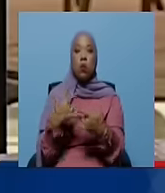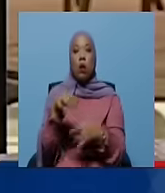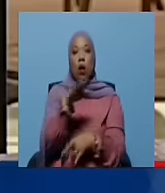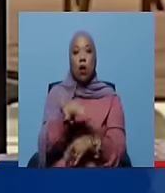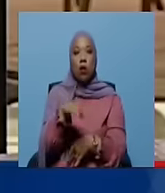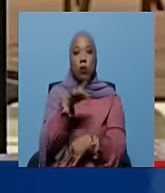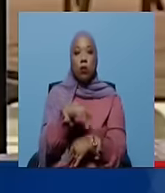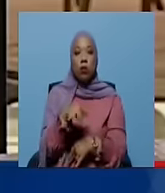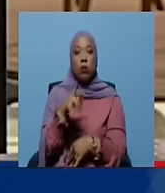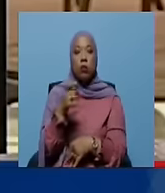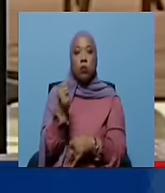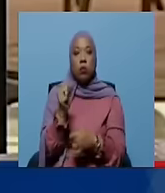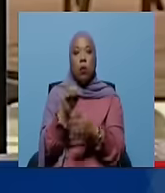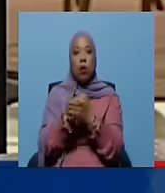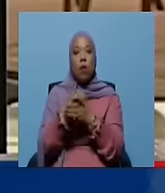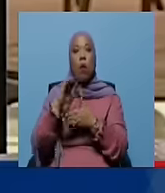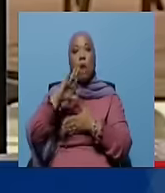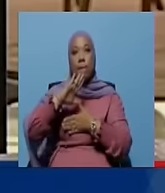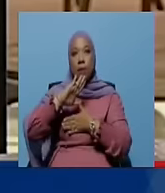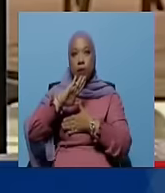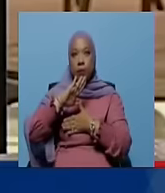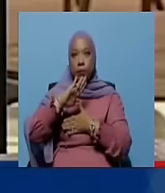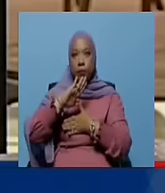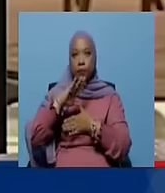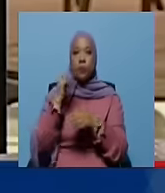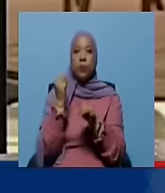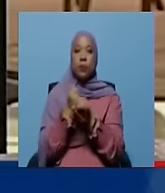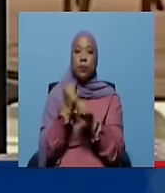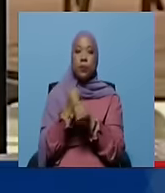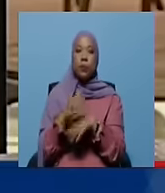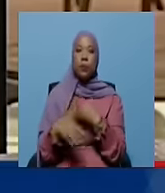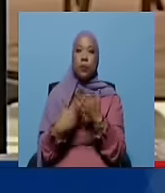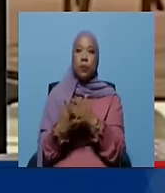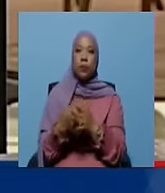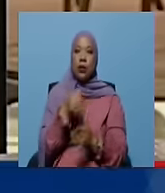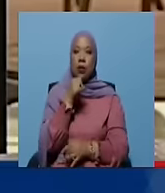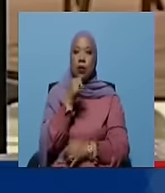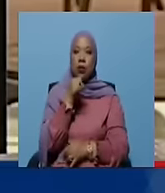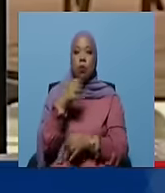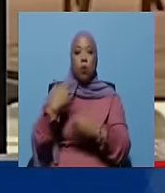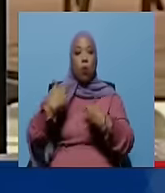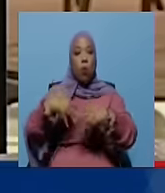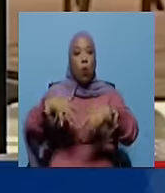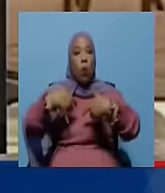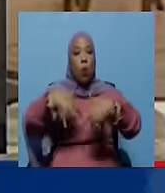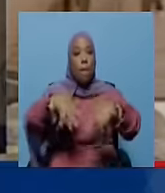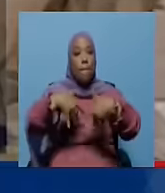a Yayala o América, llegó por una gran peregrinación,